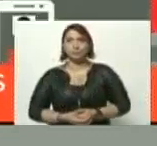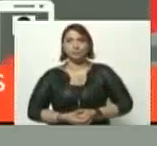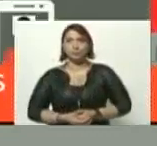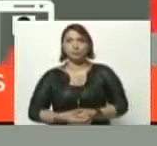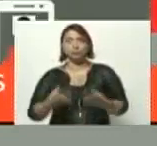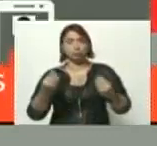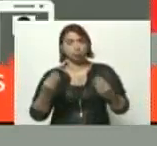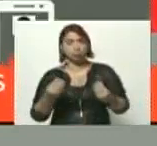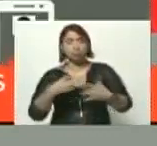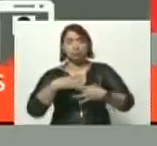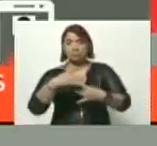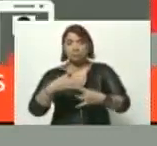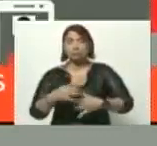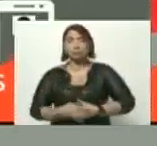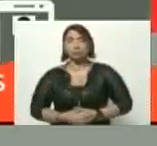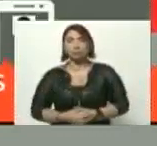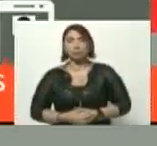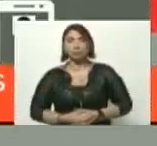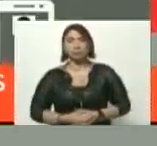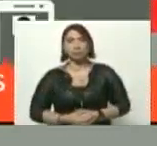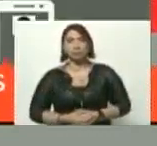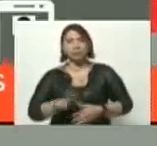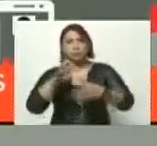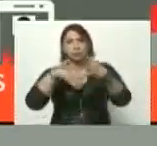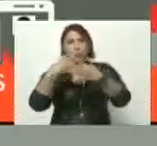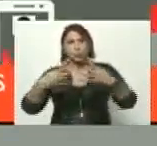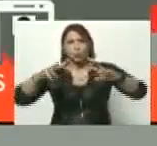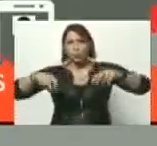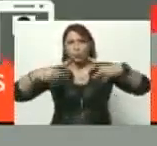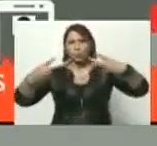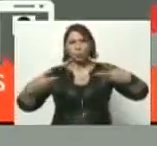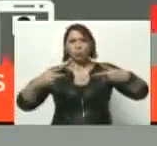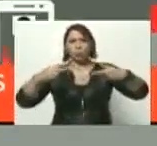Muy interesante el esquema renovador,